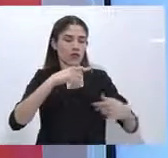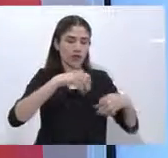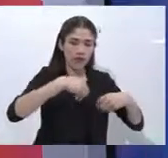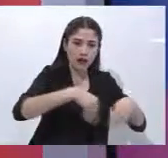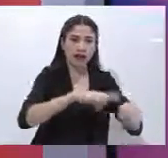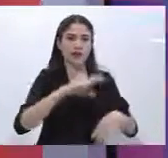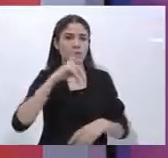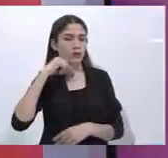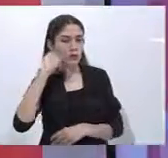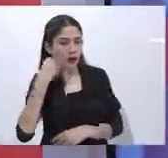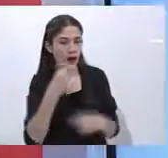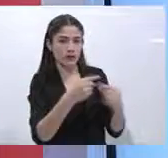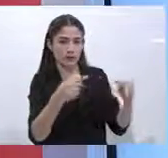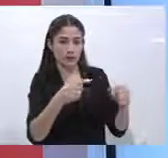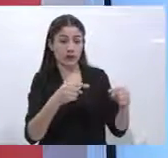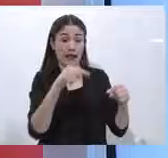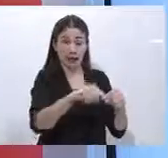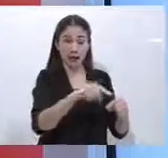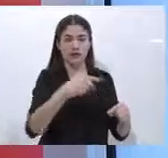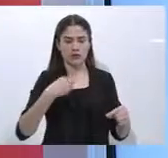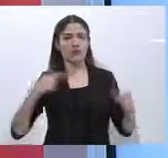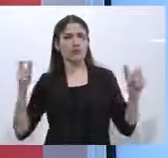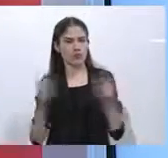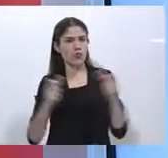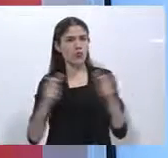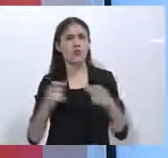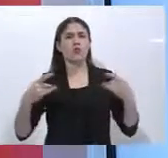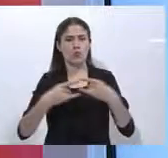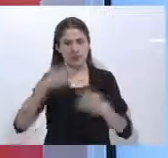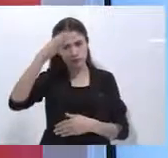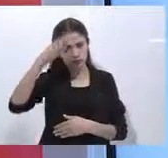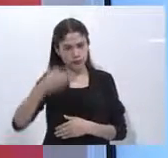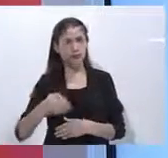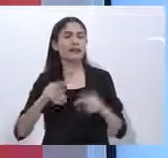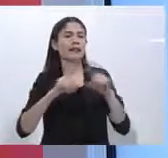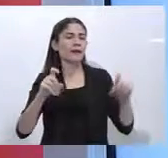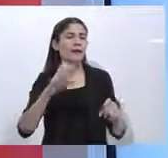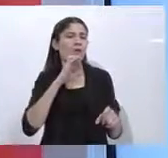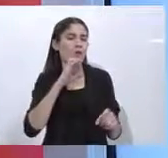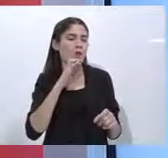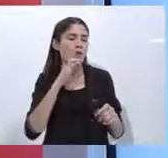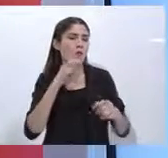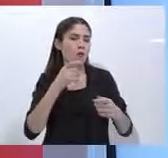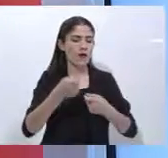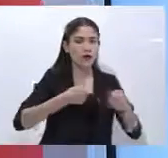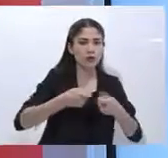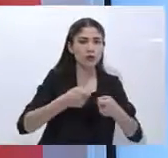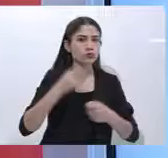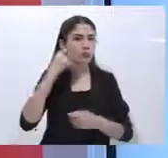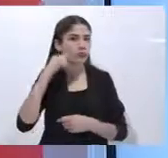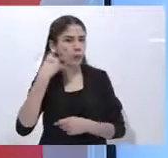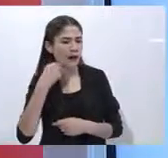hemos hablado sobre la tecnificación del tomate sobre todo lo que atañe a este